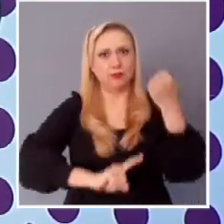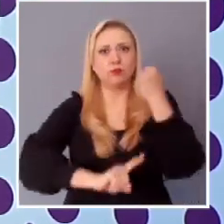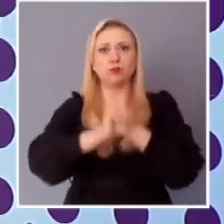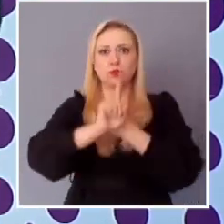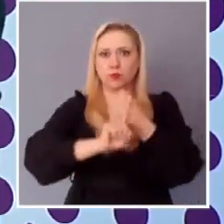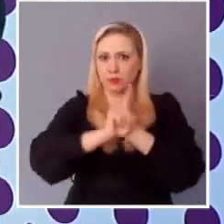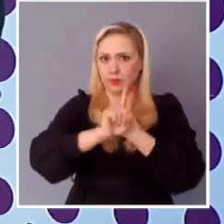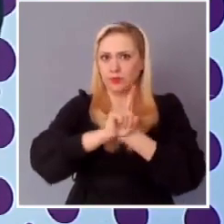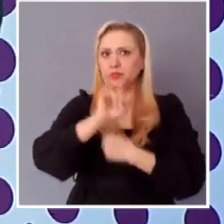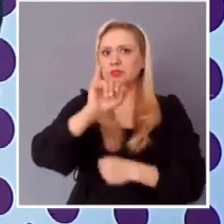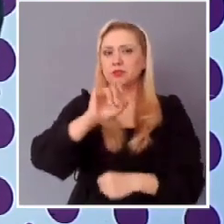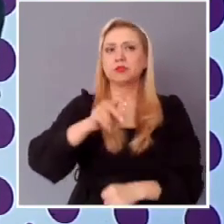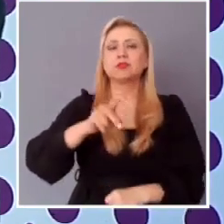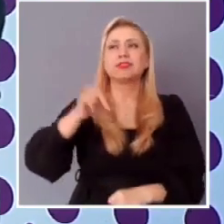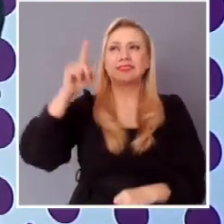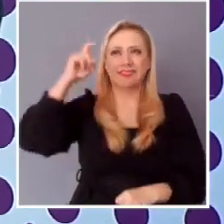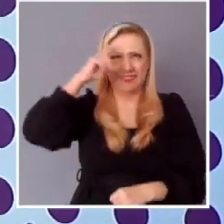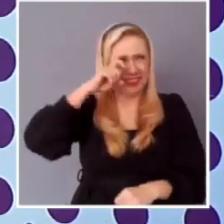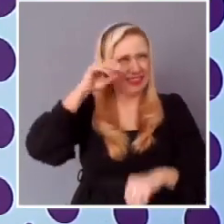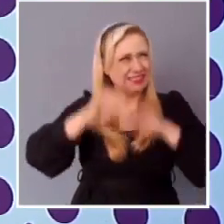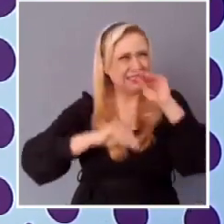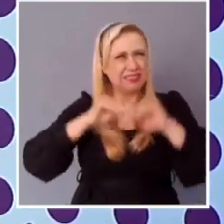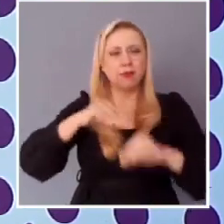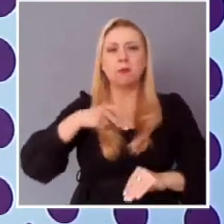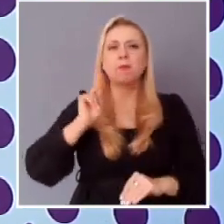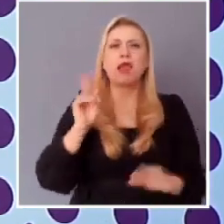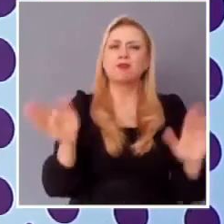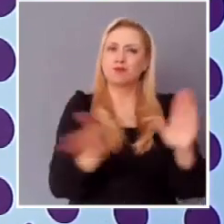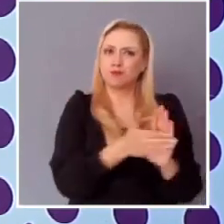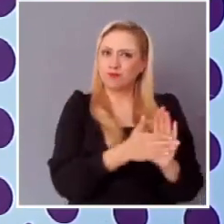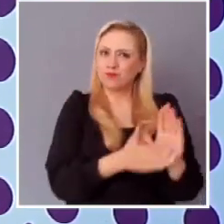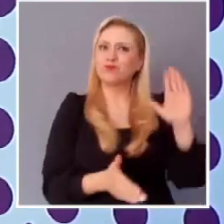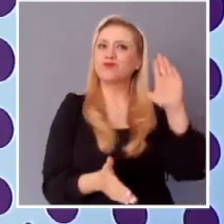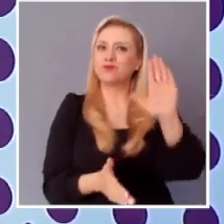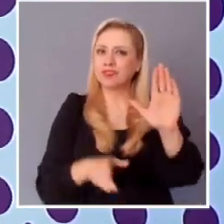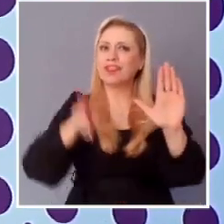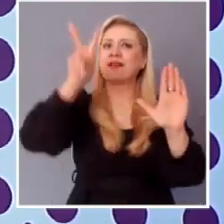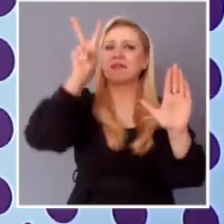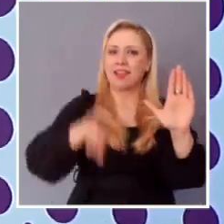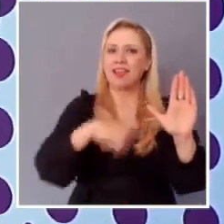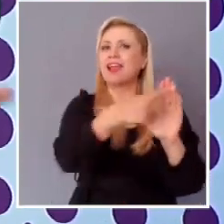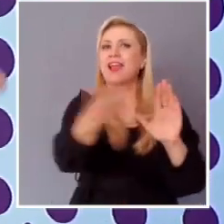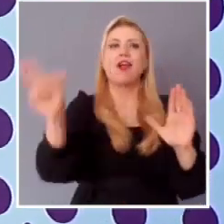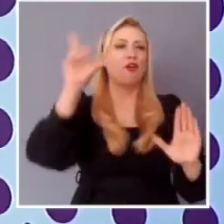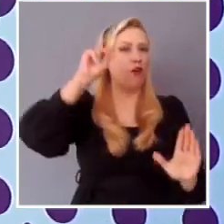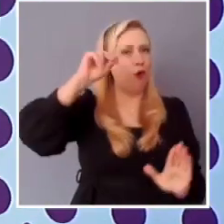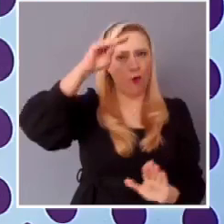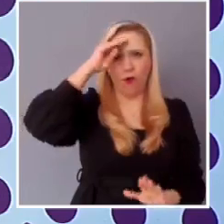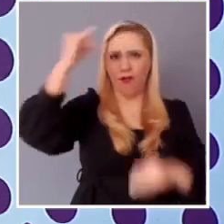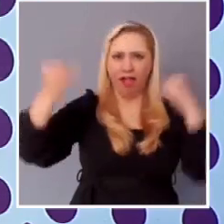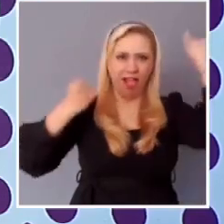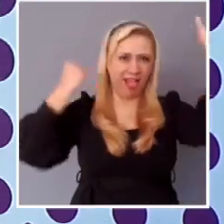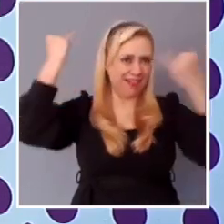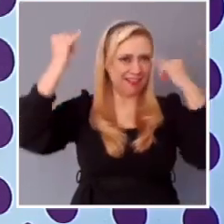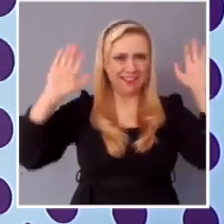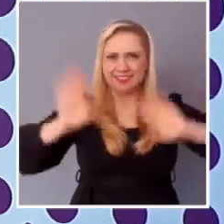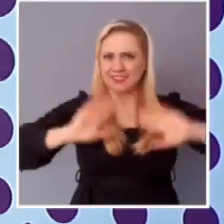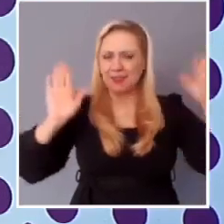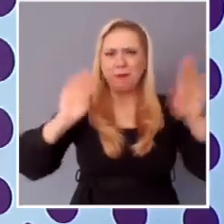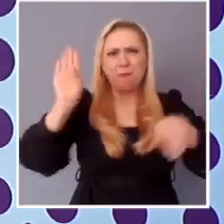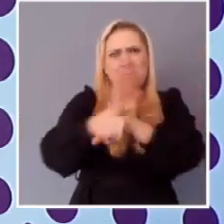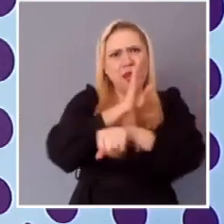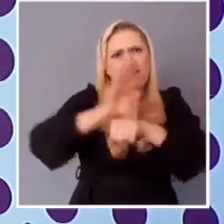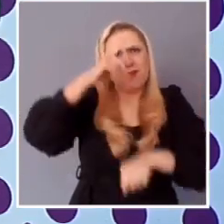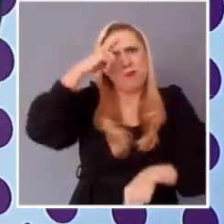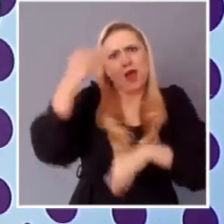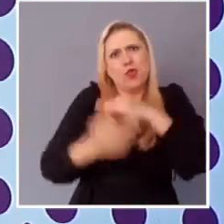por tener información veraz sobre lo que en verdad implica esta reforma y que va a ser beneficiosa para toda la población porque